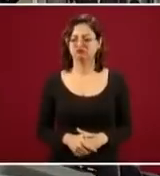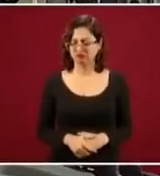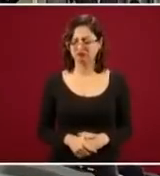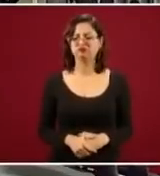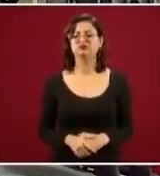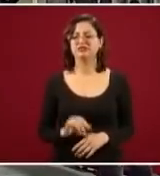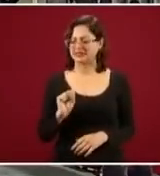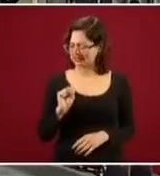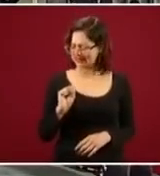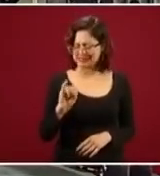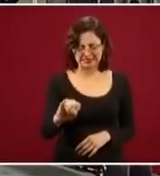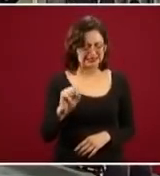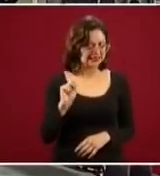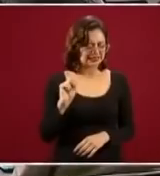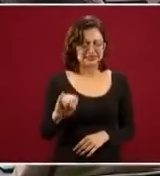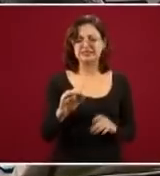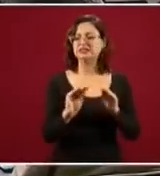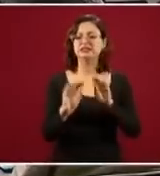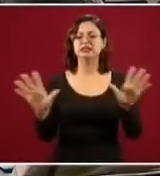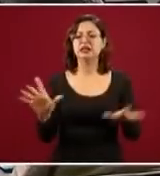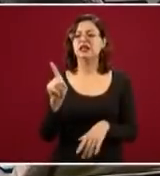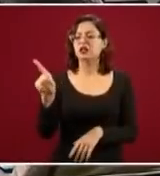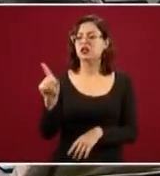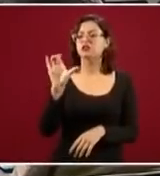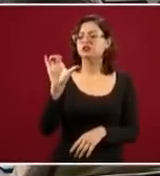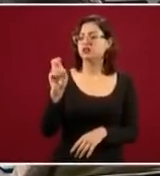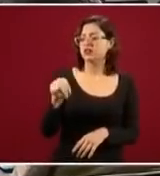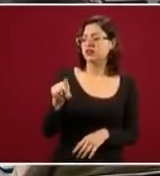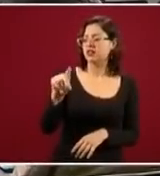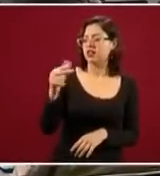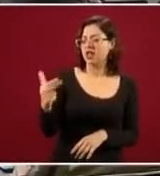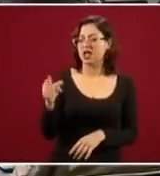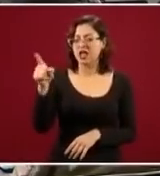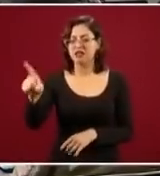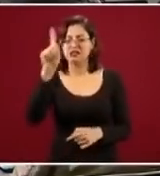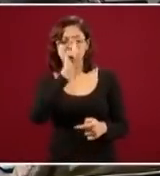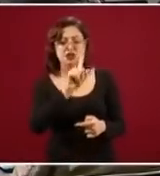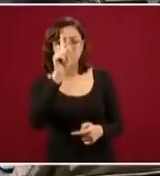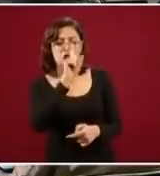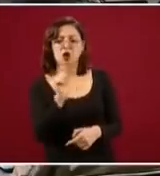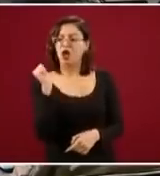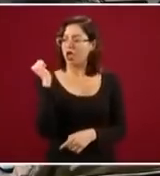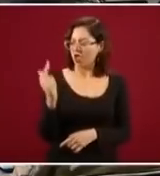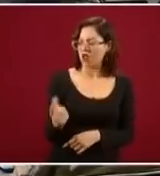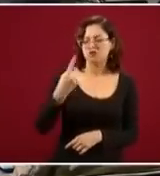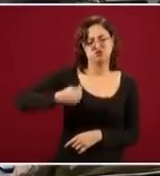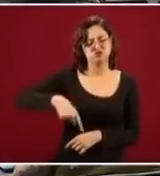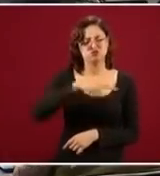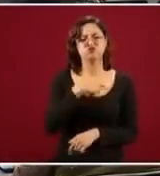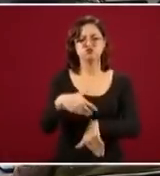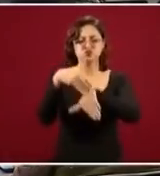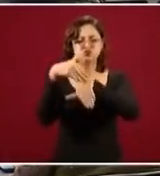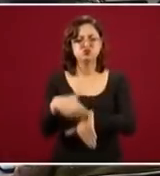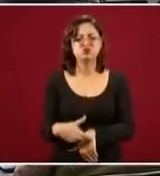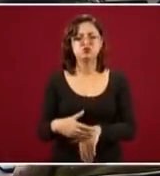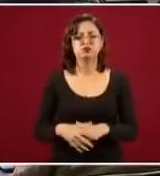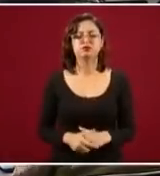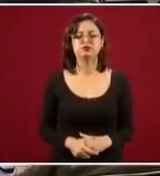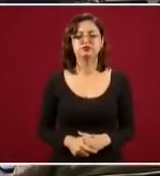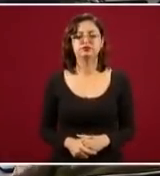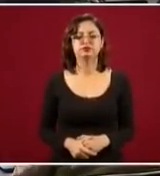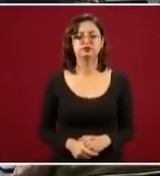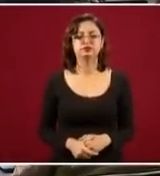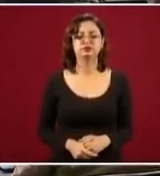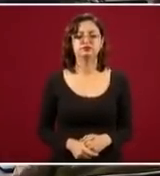Y si hay recomendación de derechos humanos, se va a atender. ¿Está la Guardia Nacional? Sí. ¿Cómo